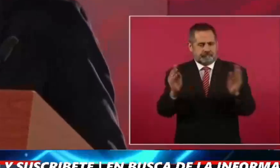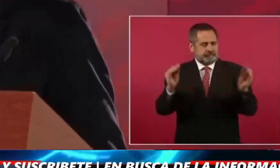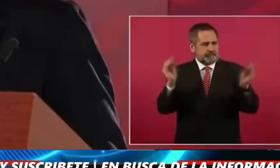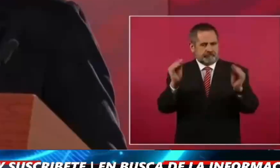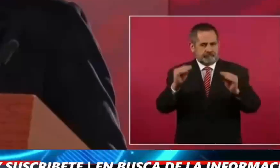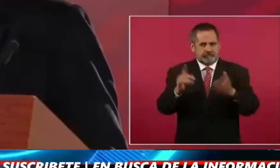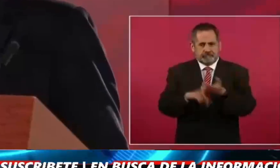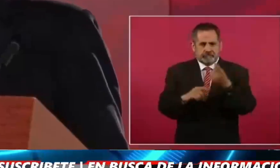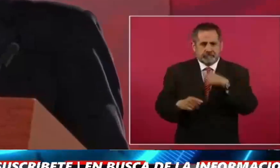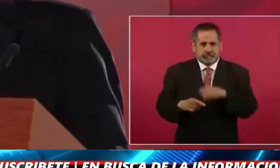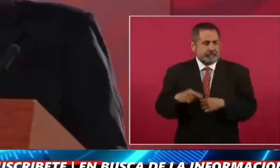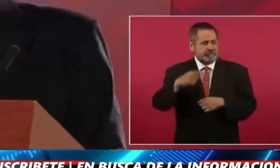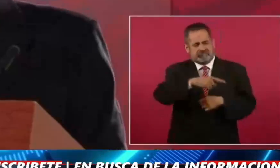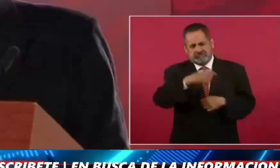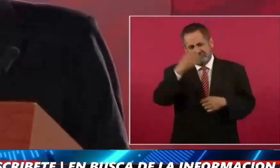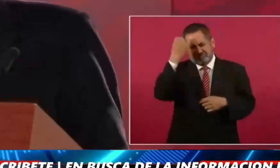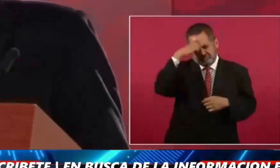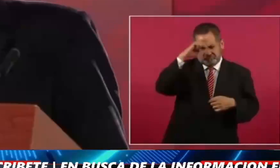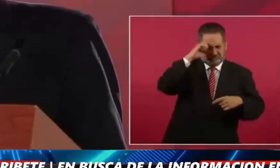apostaban, trajeron expertos